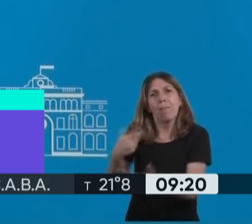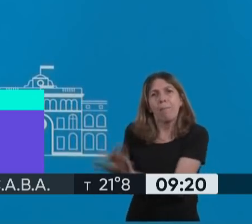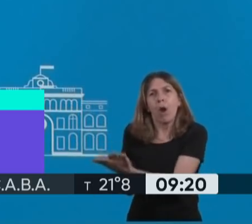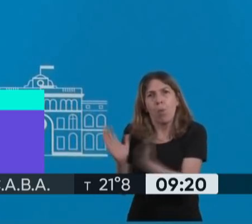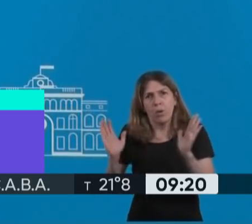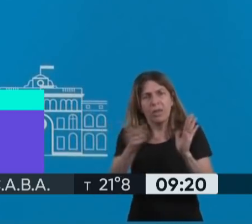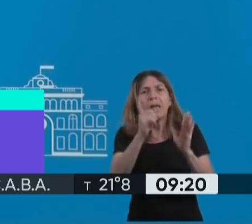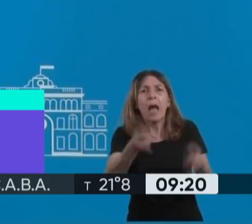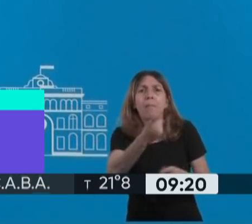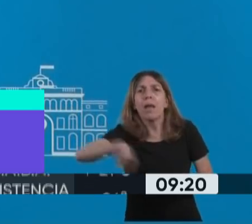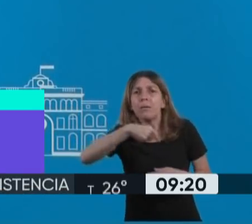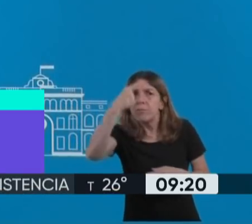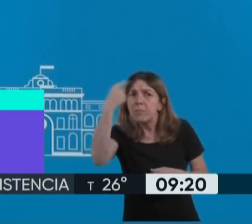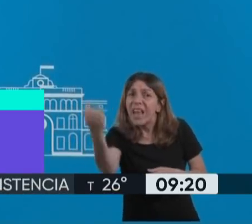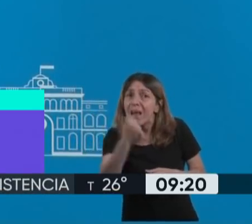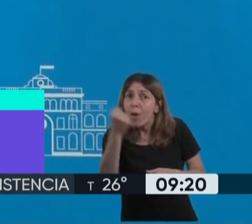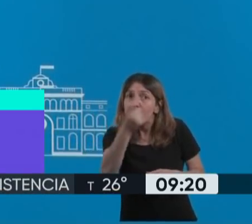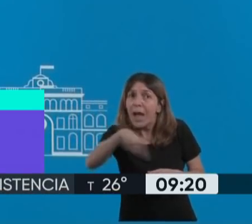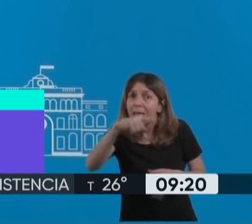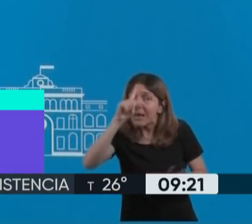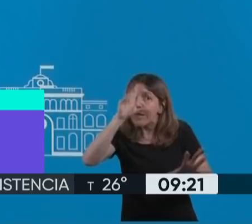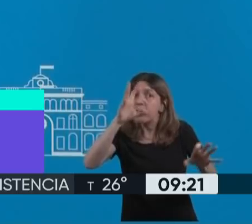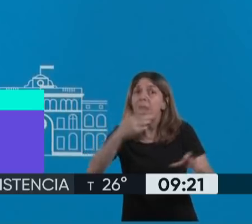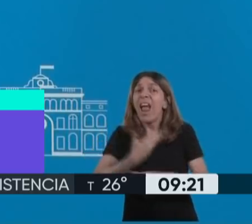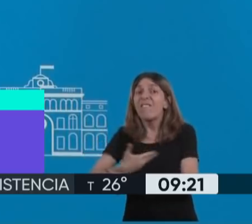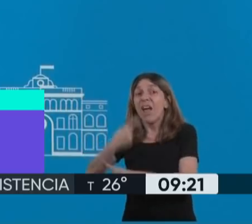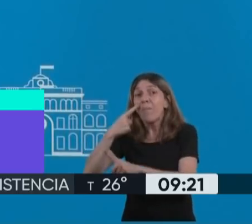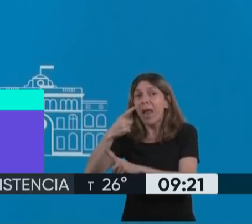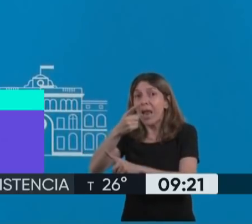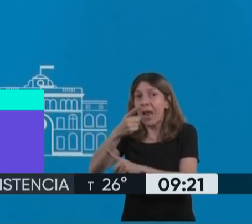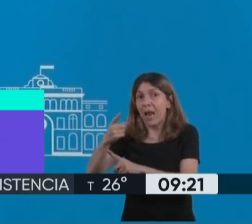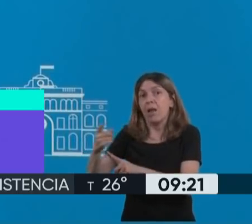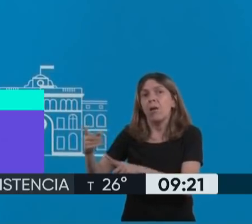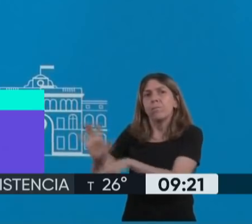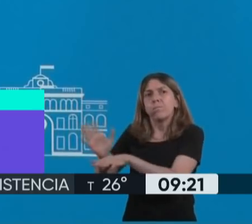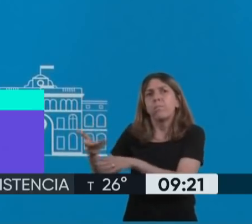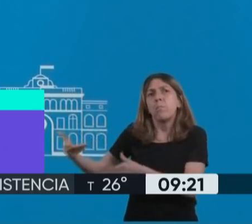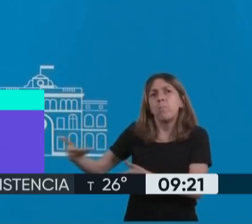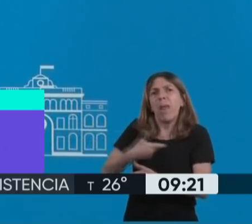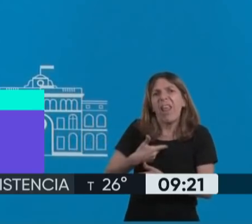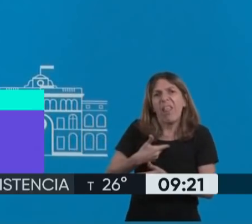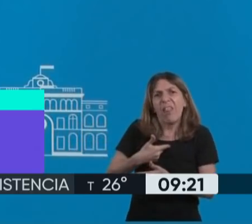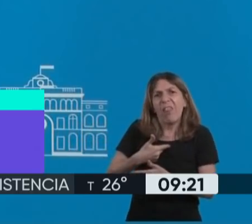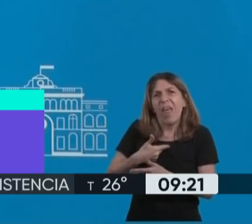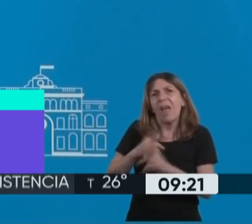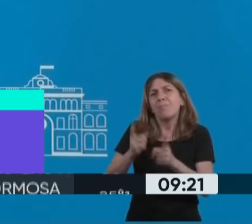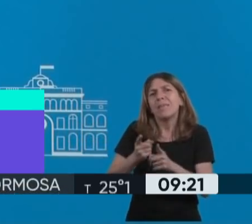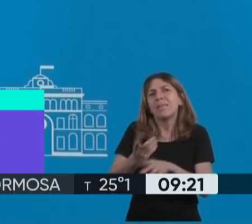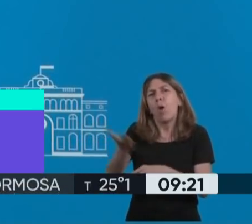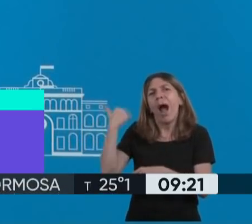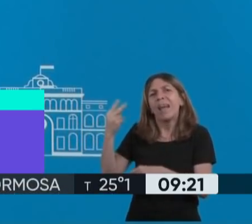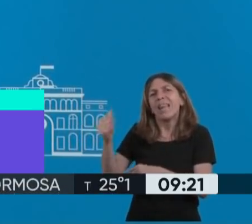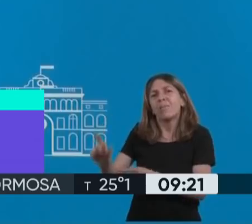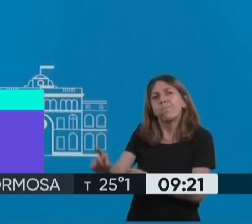porque también nos parece importante recordar que cuando el Fondo Monetario pidió un ajuste extraordinario, como fue el que pidió cuando otorgó